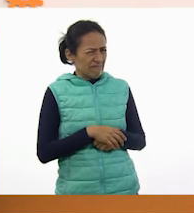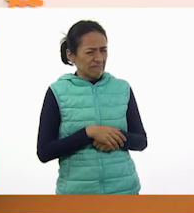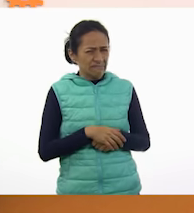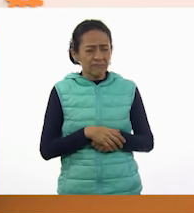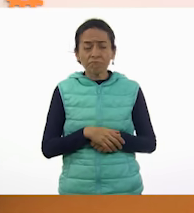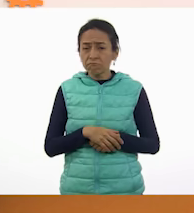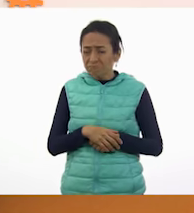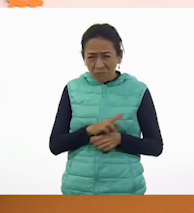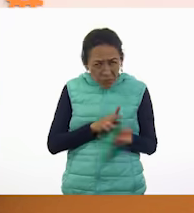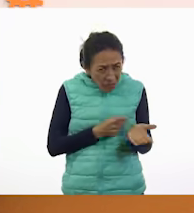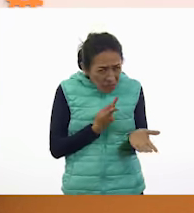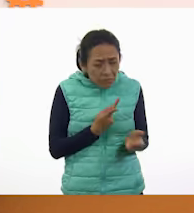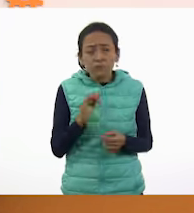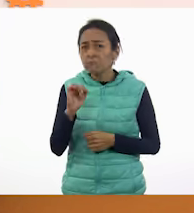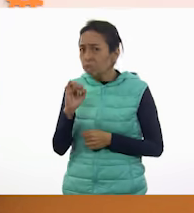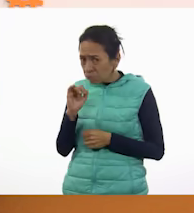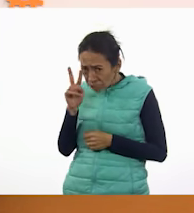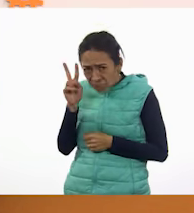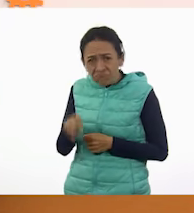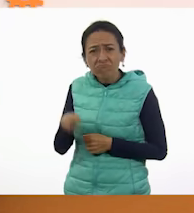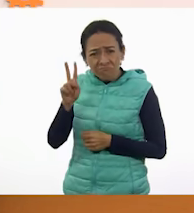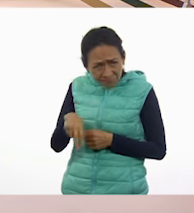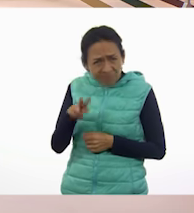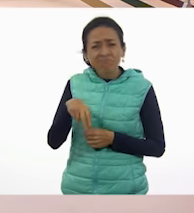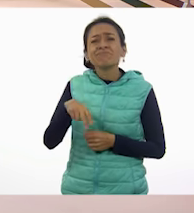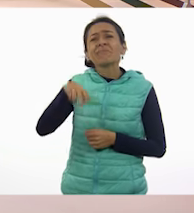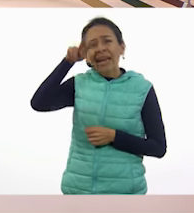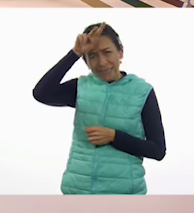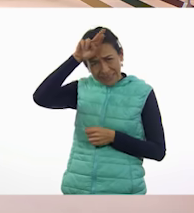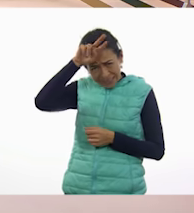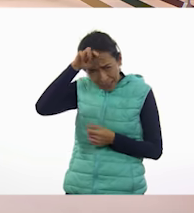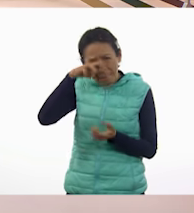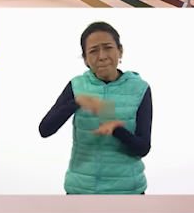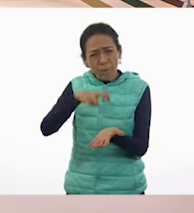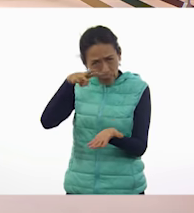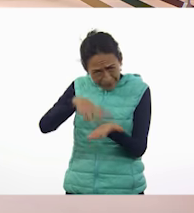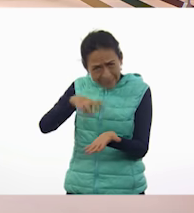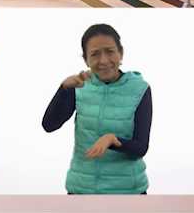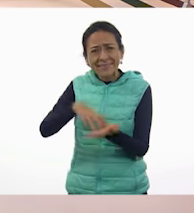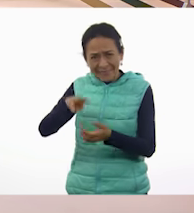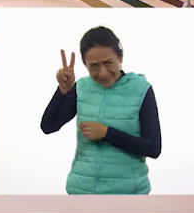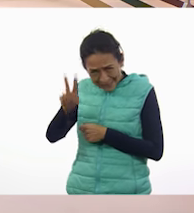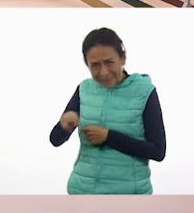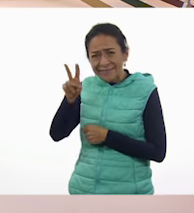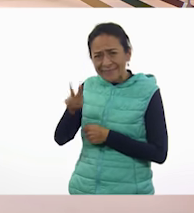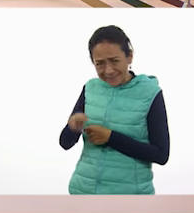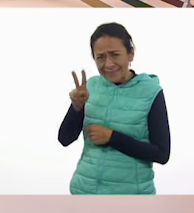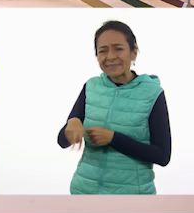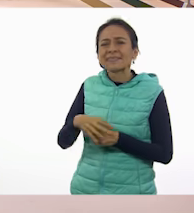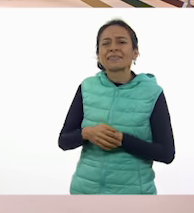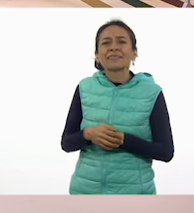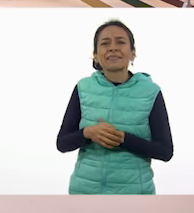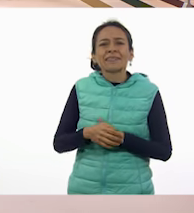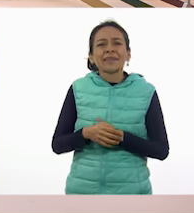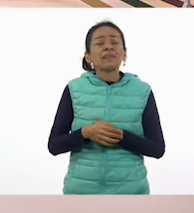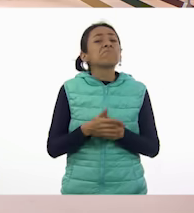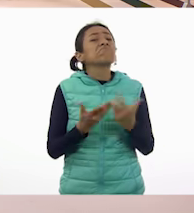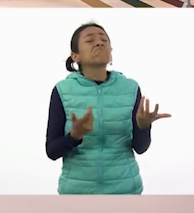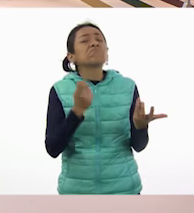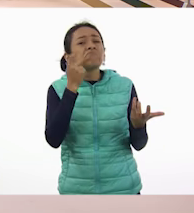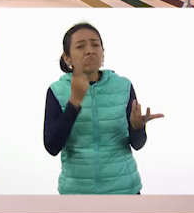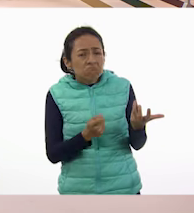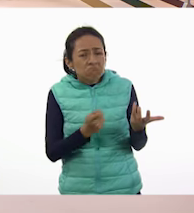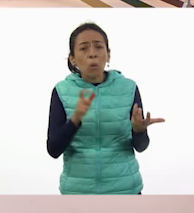deliciosos, ¿no los has probado? No, no. Ay, no, pues mira, cuando nosotros viajamos y conocemos otros lugares, es